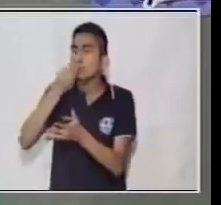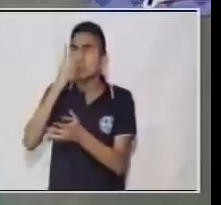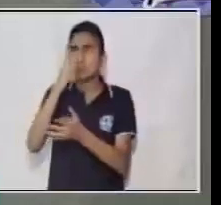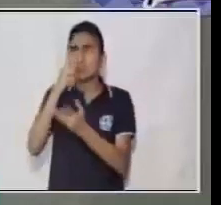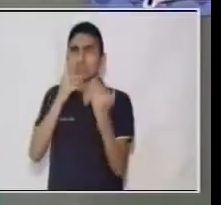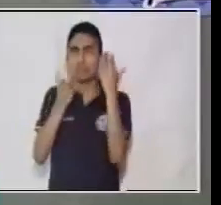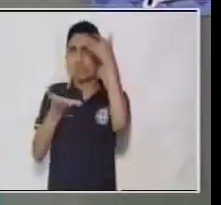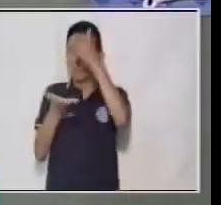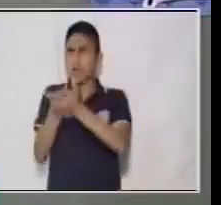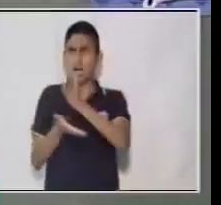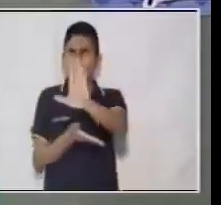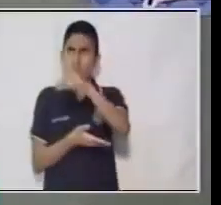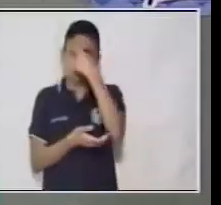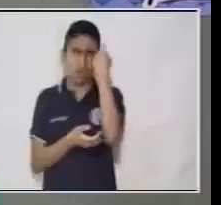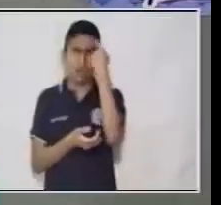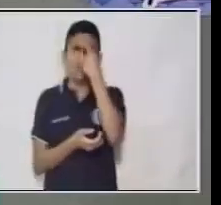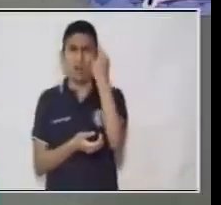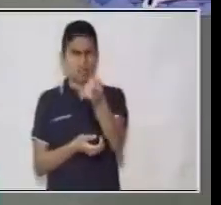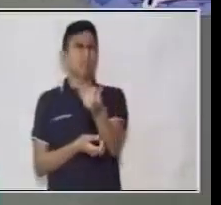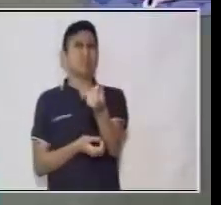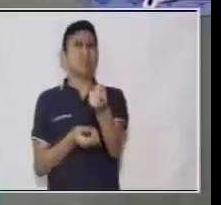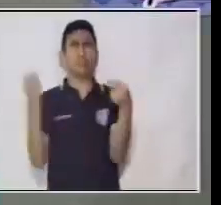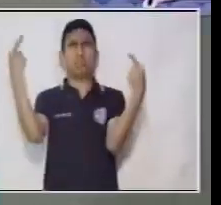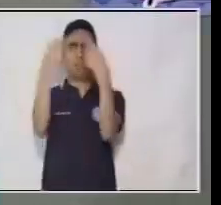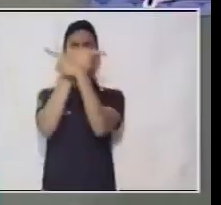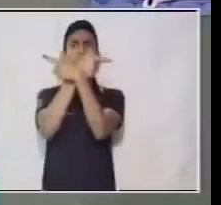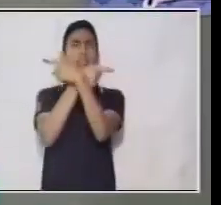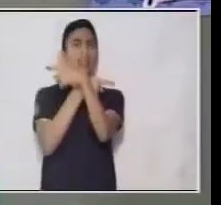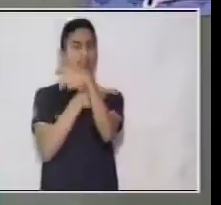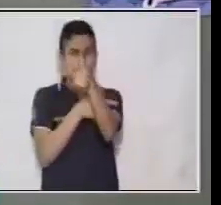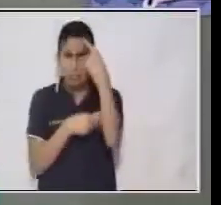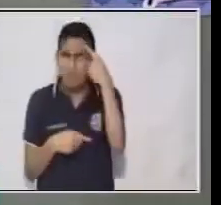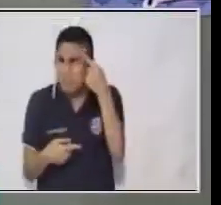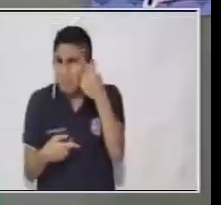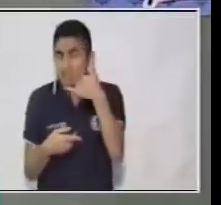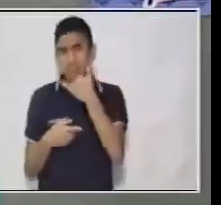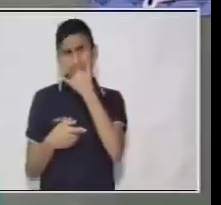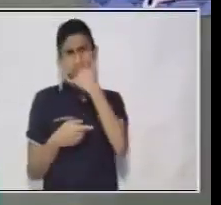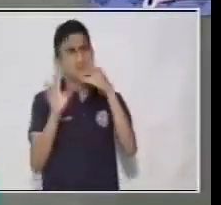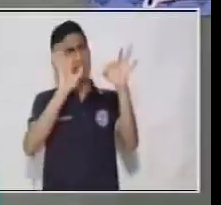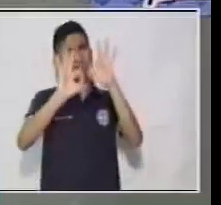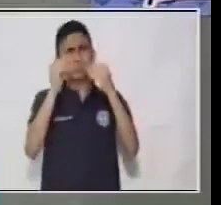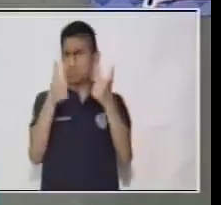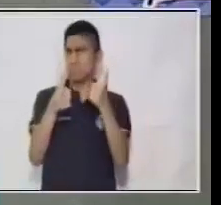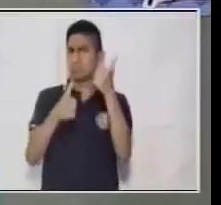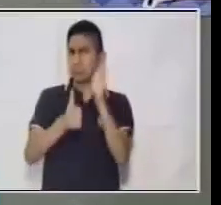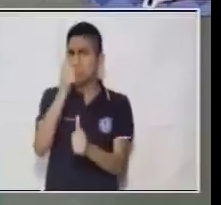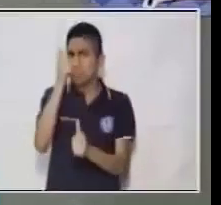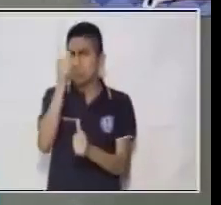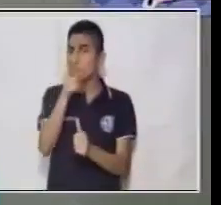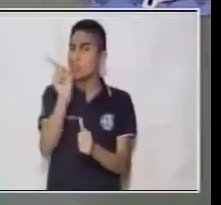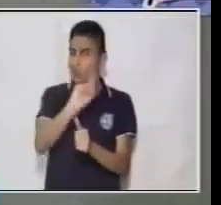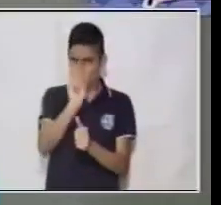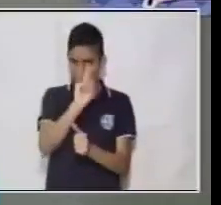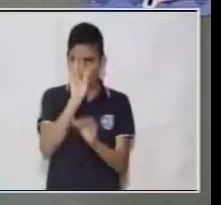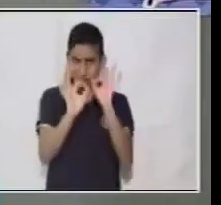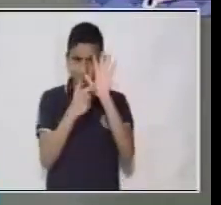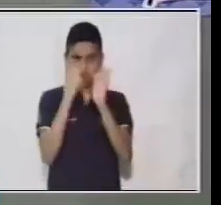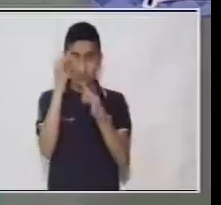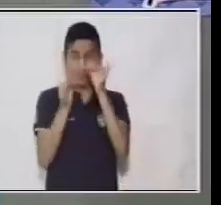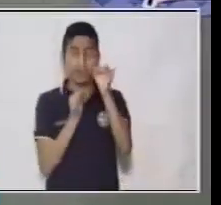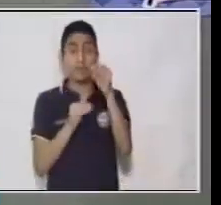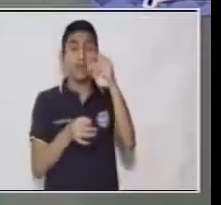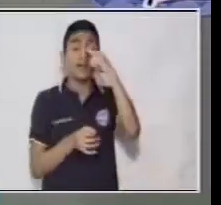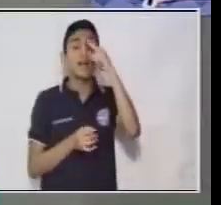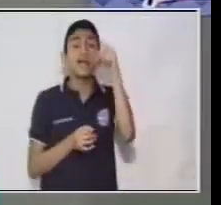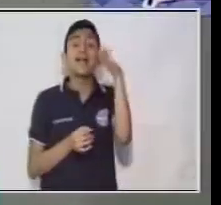un llegar a su trabajo. ¿Será lógico esto? No, ¿verdad? ¿La